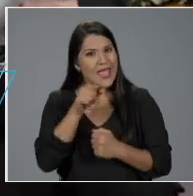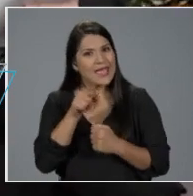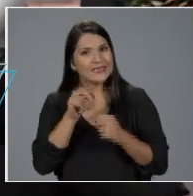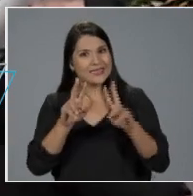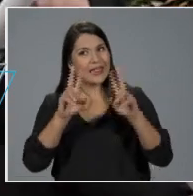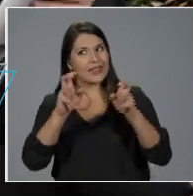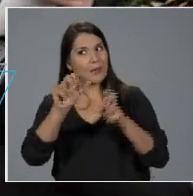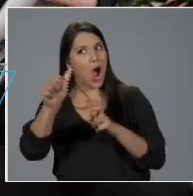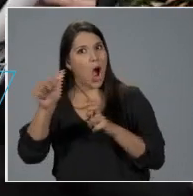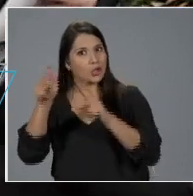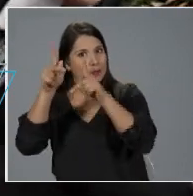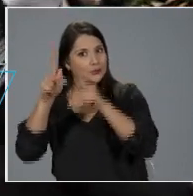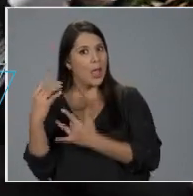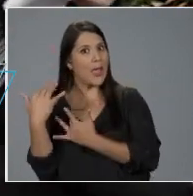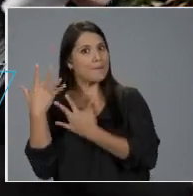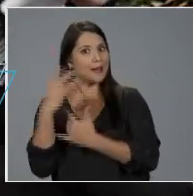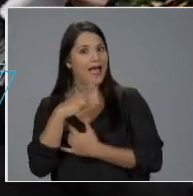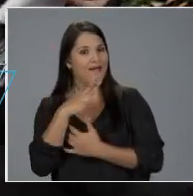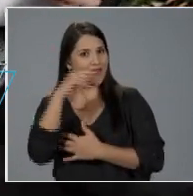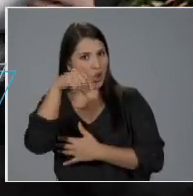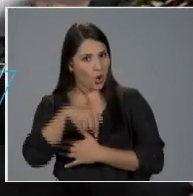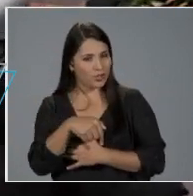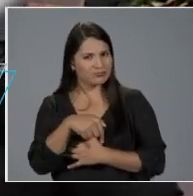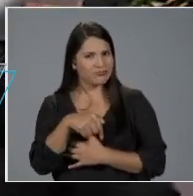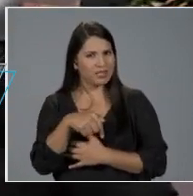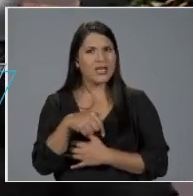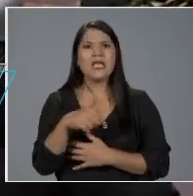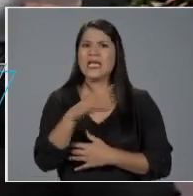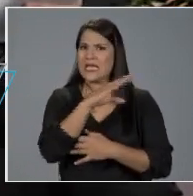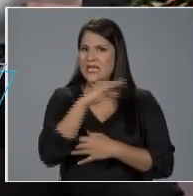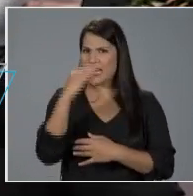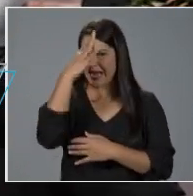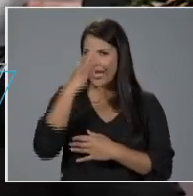creo, esperaba mucho hoy, y no solo la oposición, yo creo que la